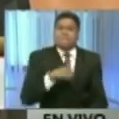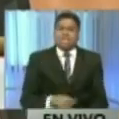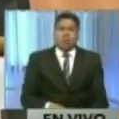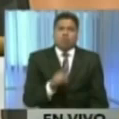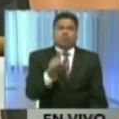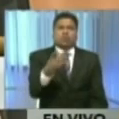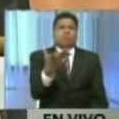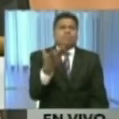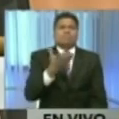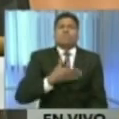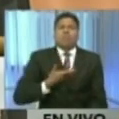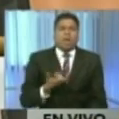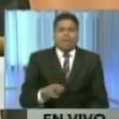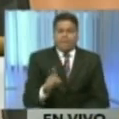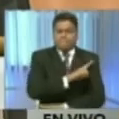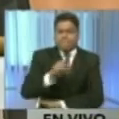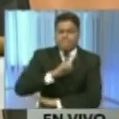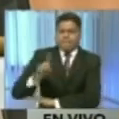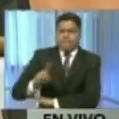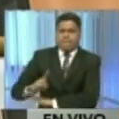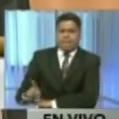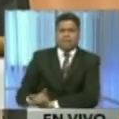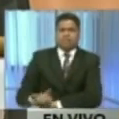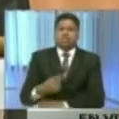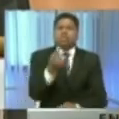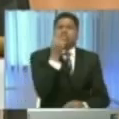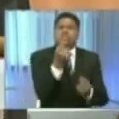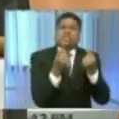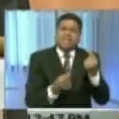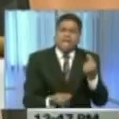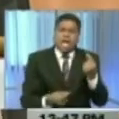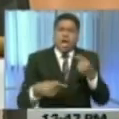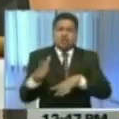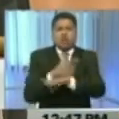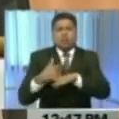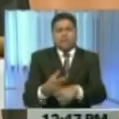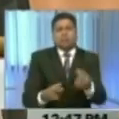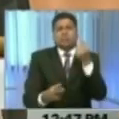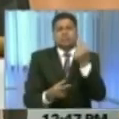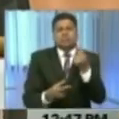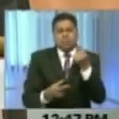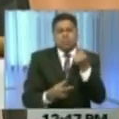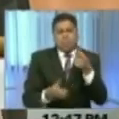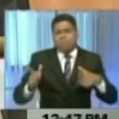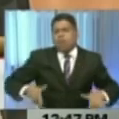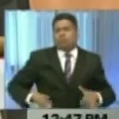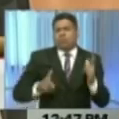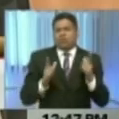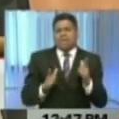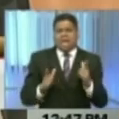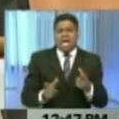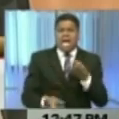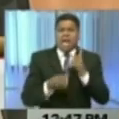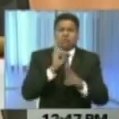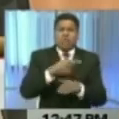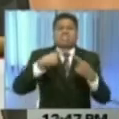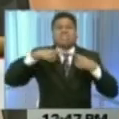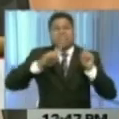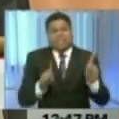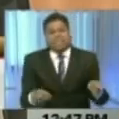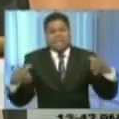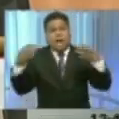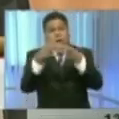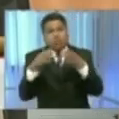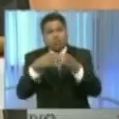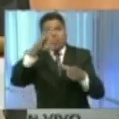puede recibir instrucciones ni de gobierno ni de autoridad alguna ajena a la organización.